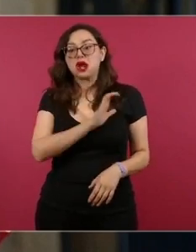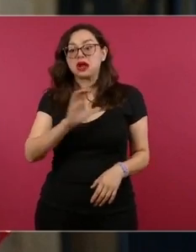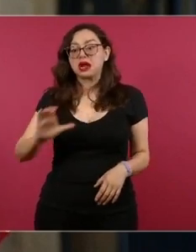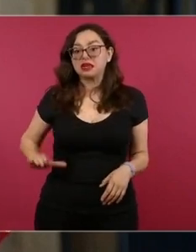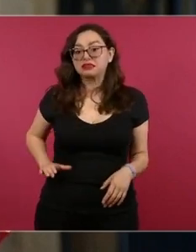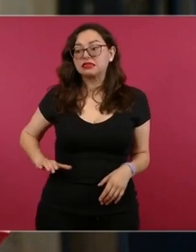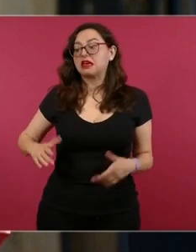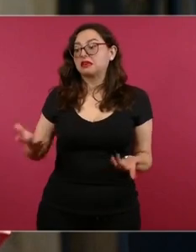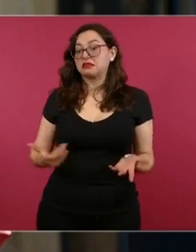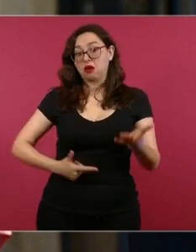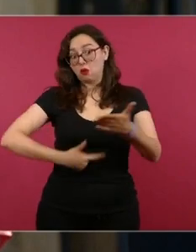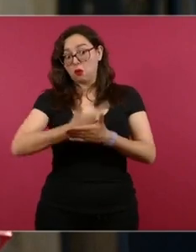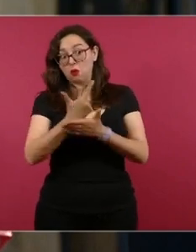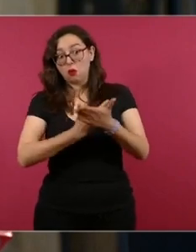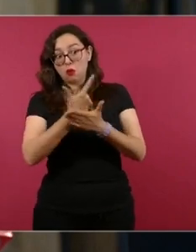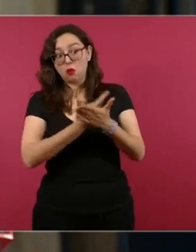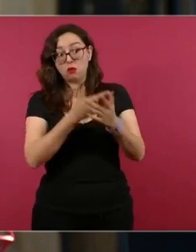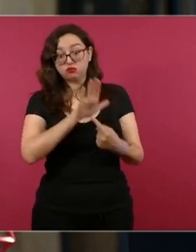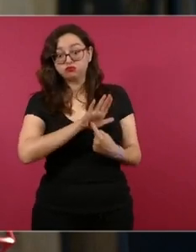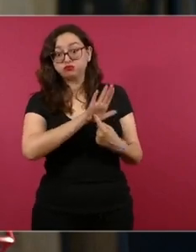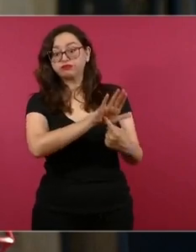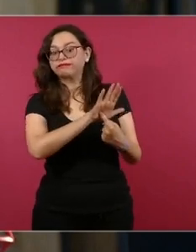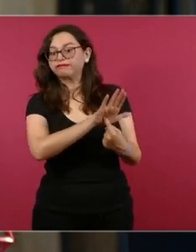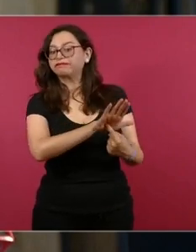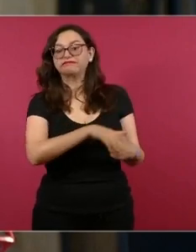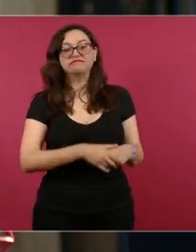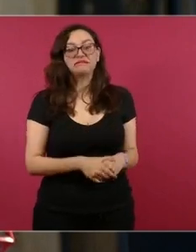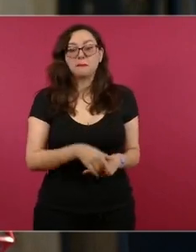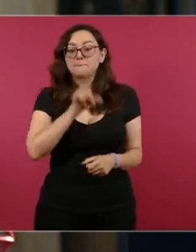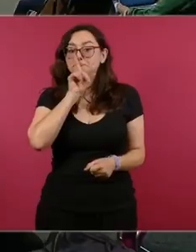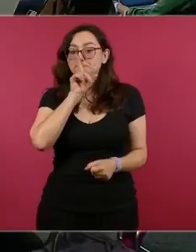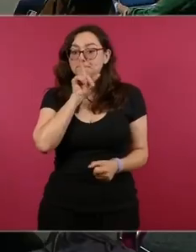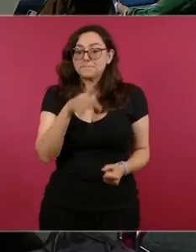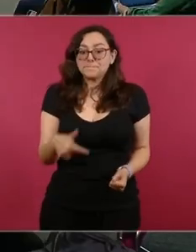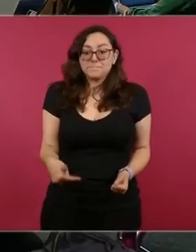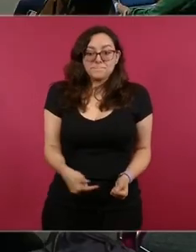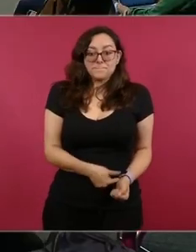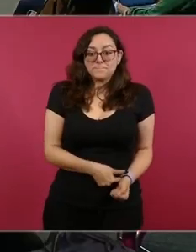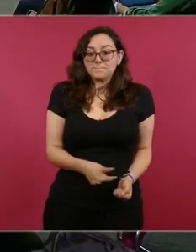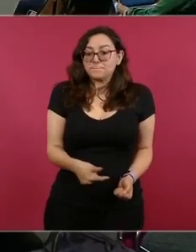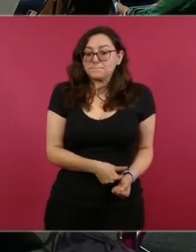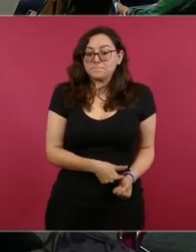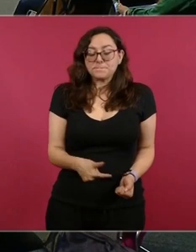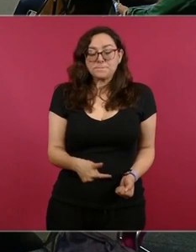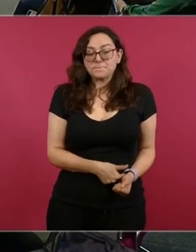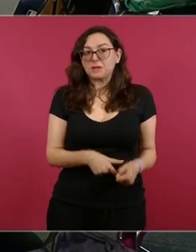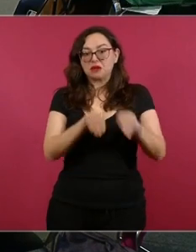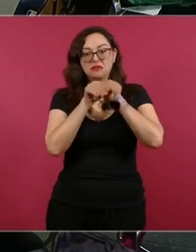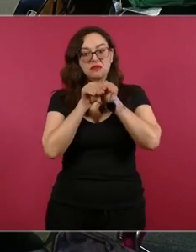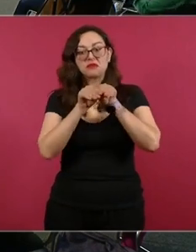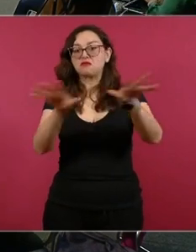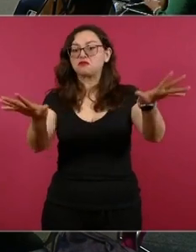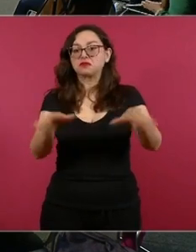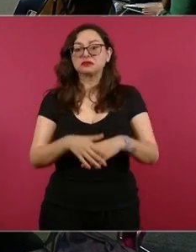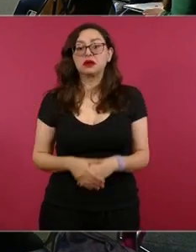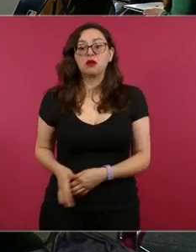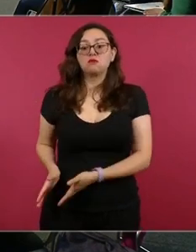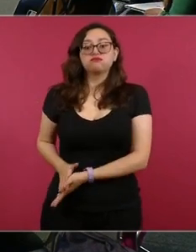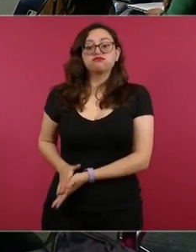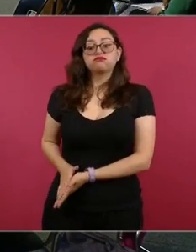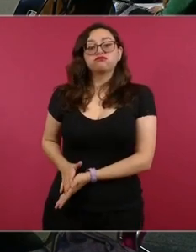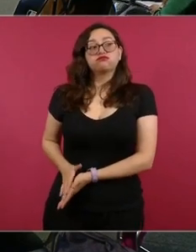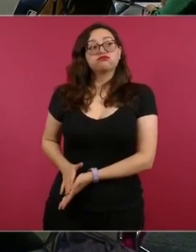a la ciudadanía y ocultó esta valiosa información en todas sus declaraciones patrimoniales, tratando de borrar